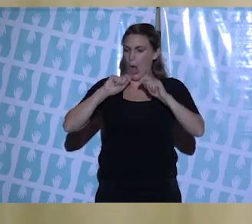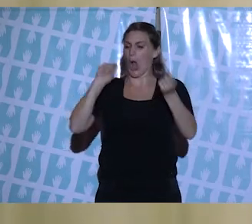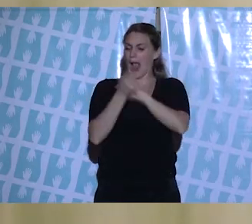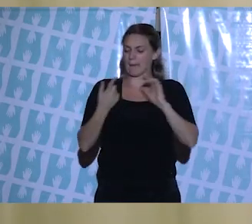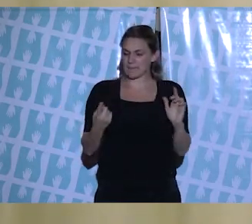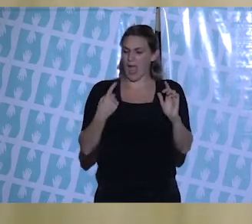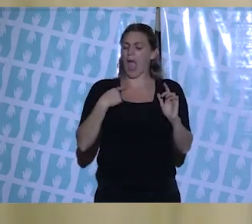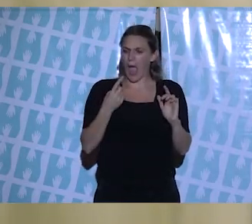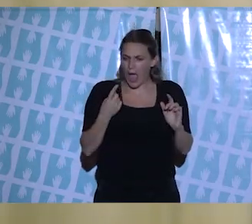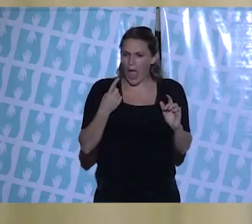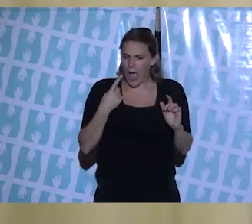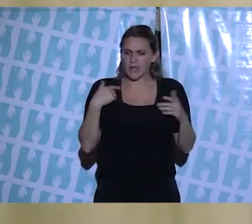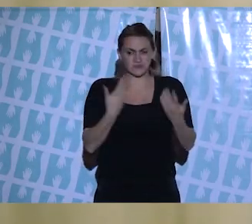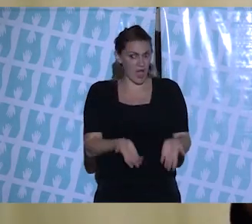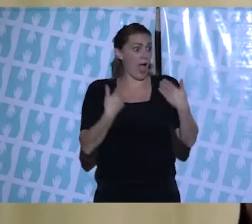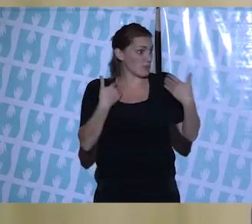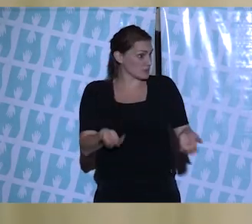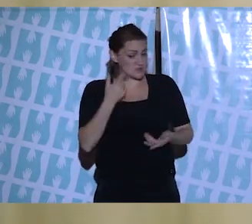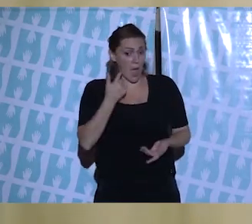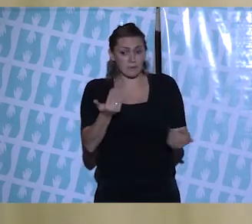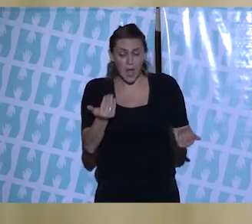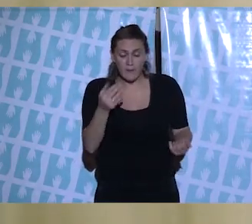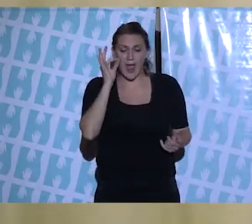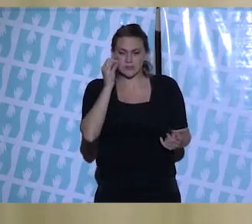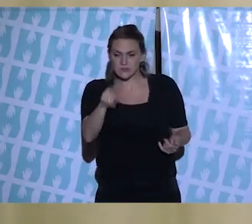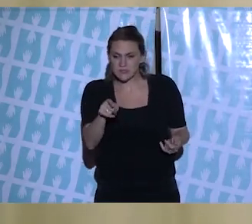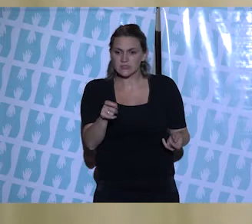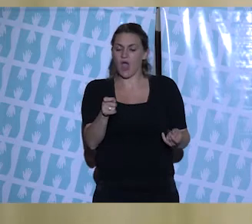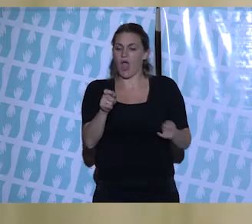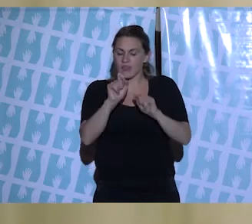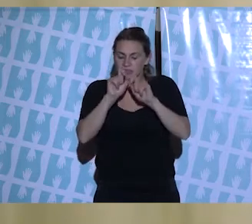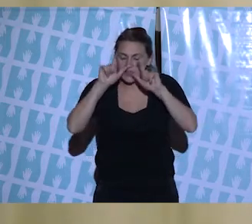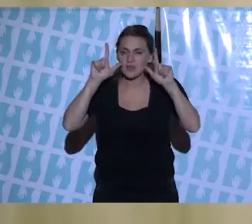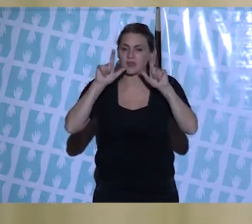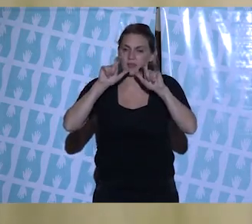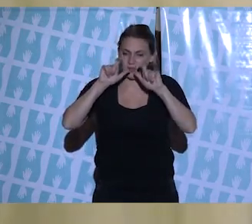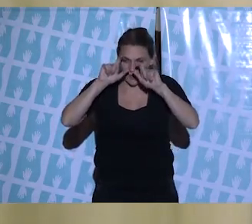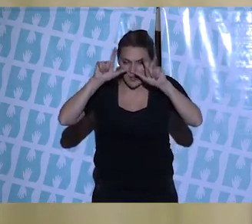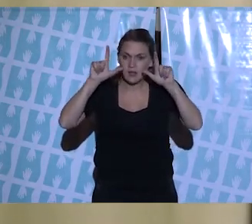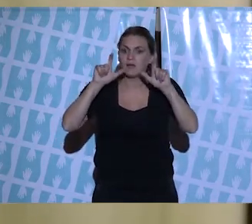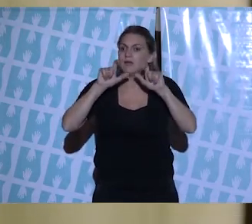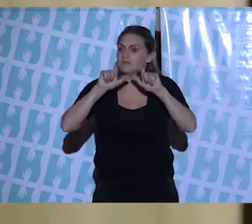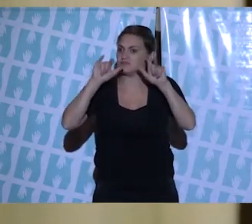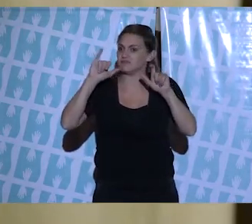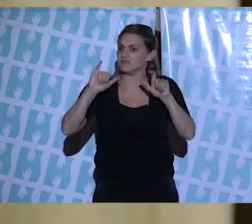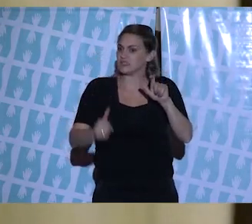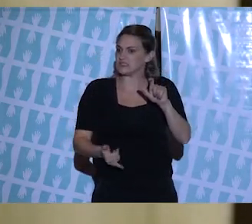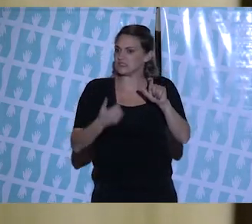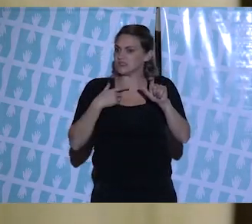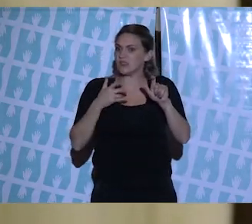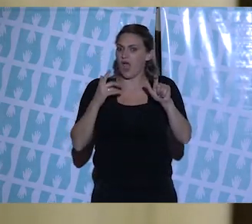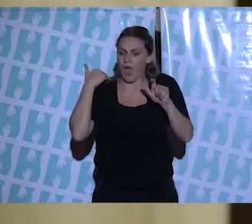que el ratoncito o el conejo se despertaba, se tornaba móvil, no estaba en esa